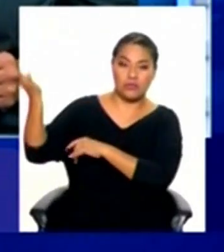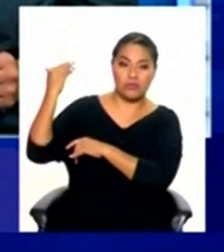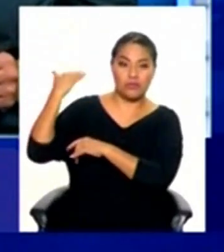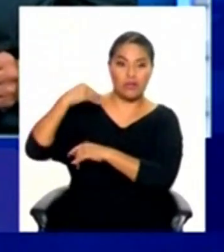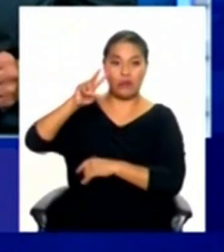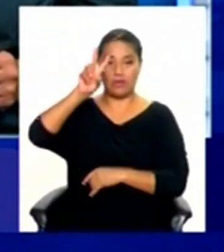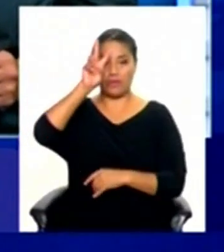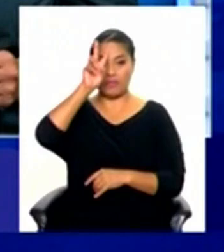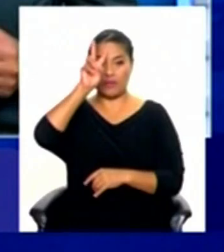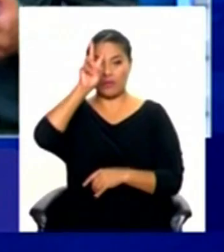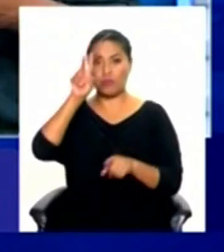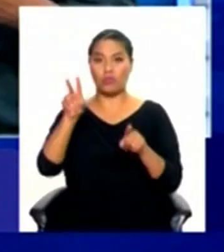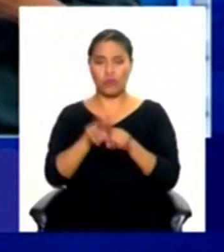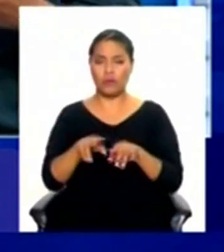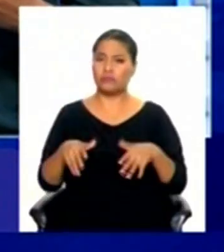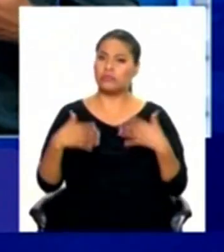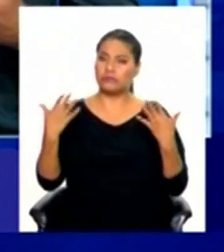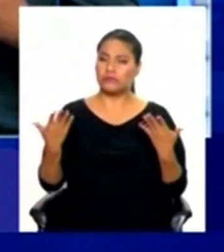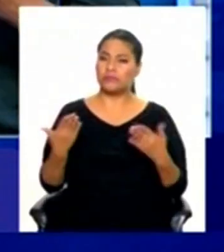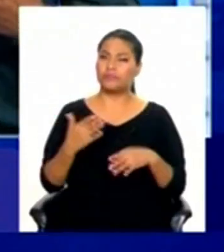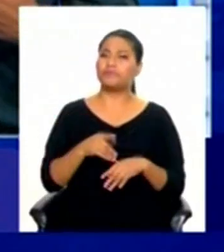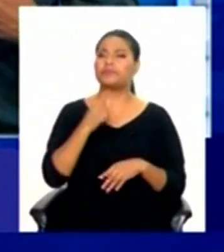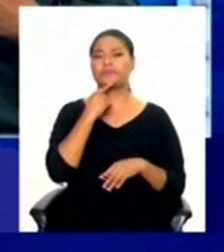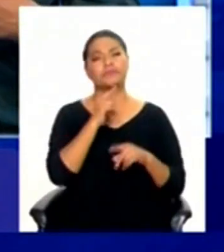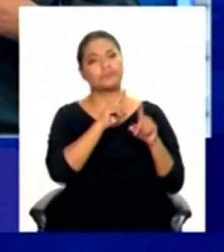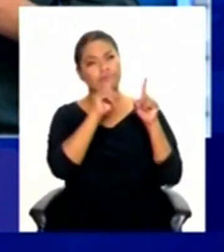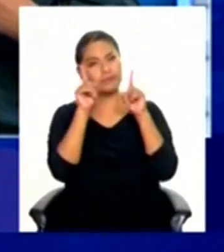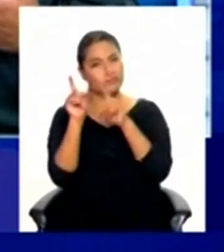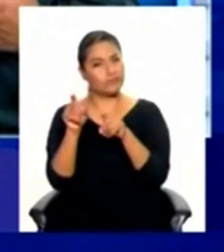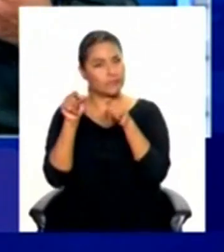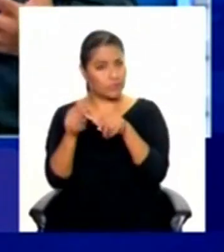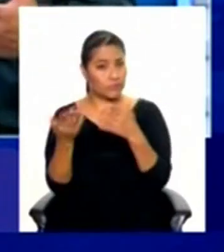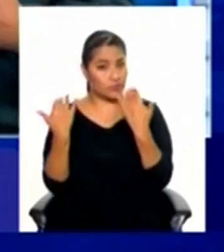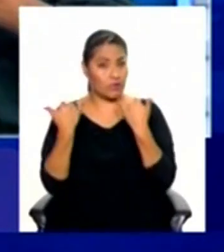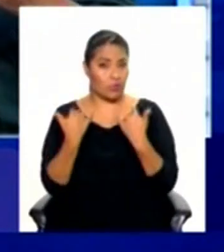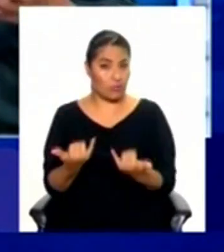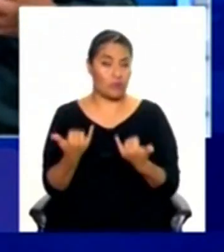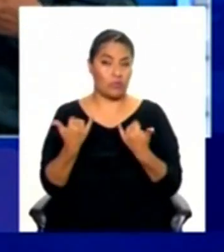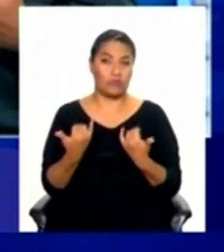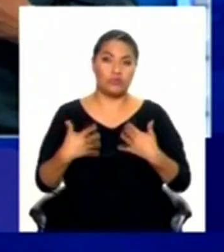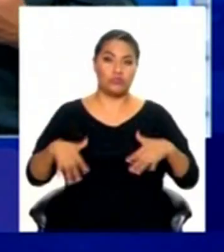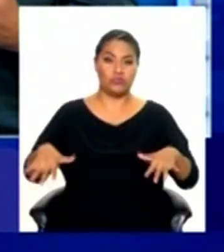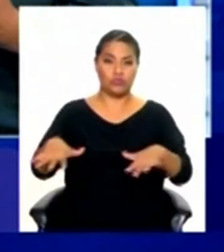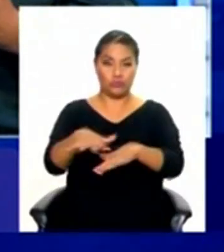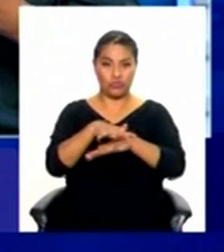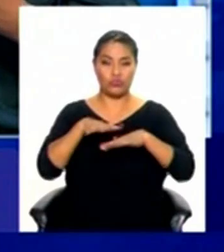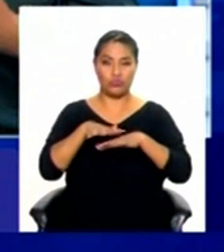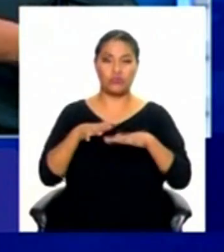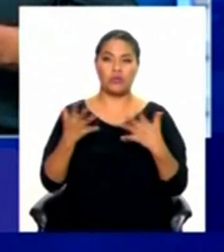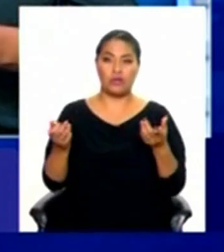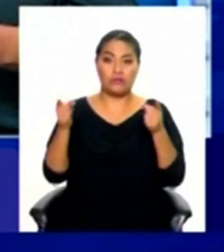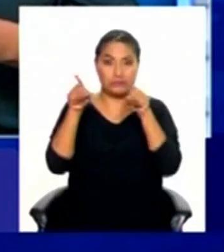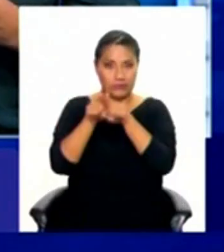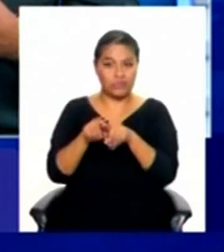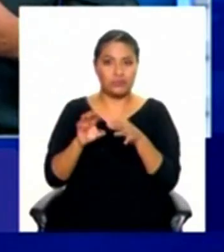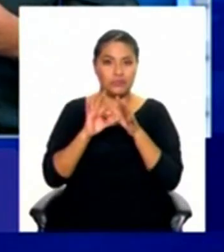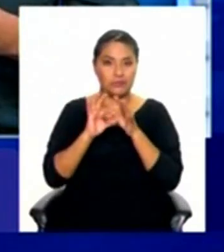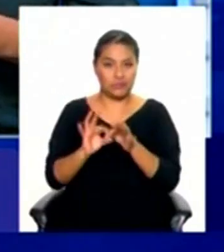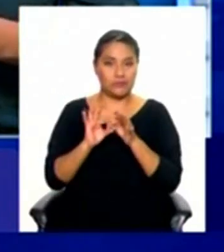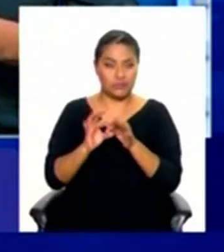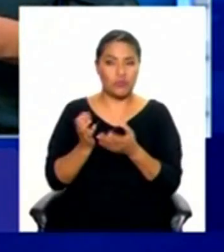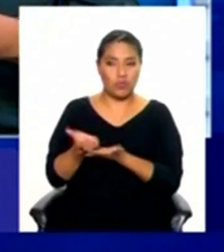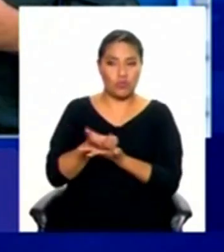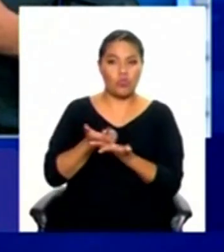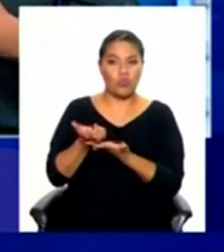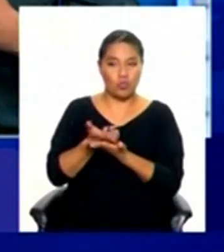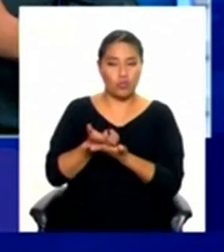que está afectando su economía Tú crees que es el momento que ahora sí en todas las fuerzas se pongan de acuerdo porque la economía es un tema real